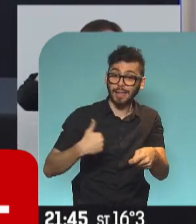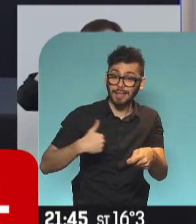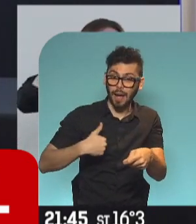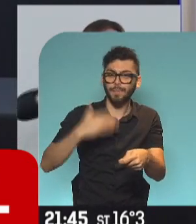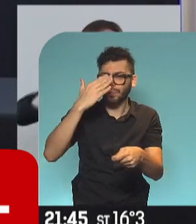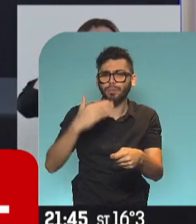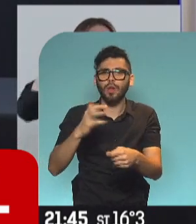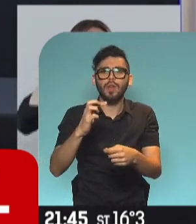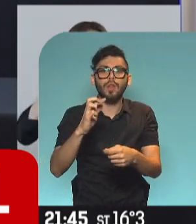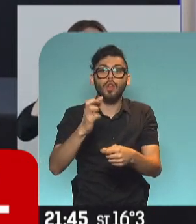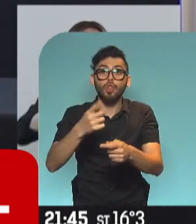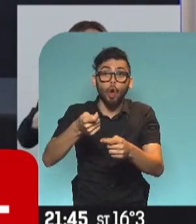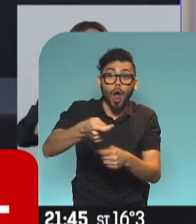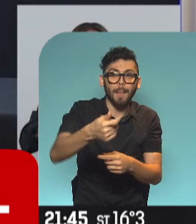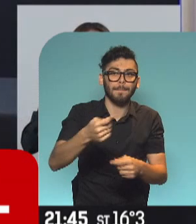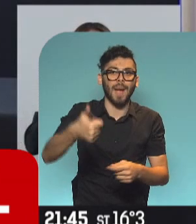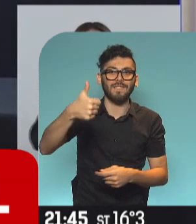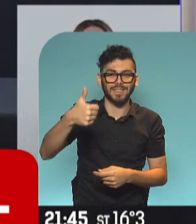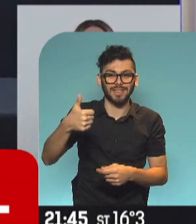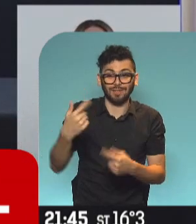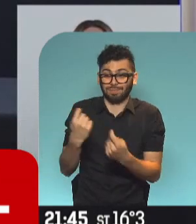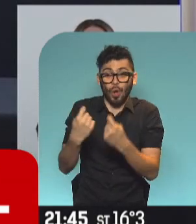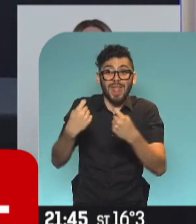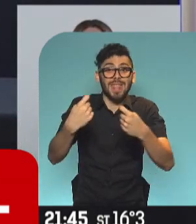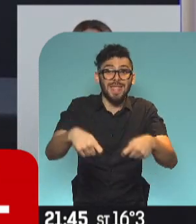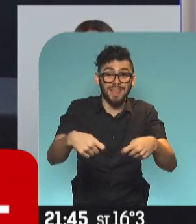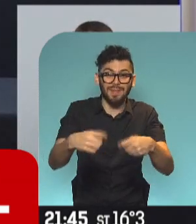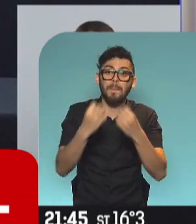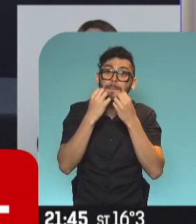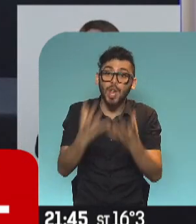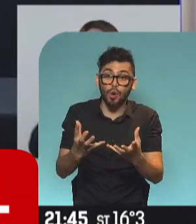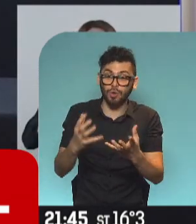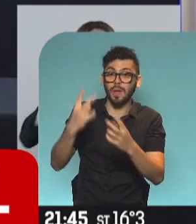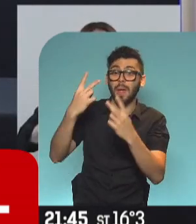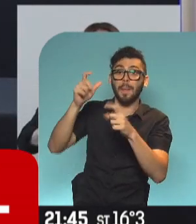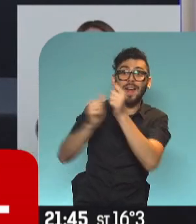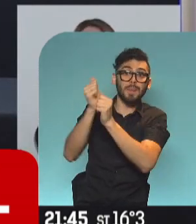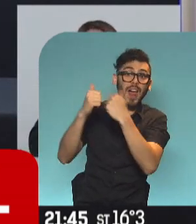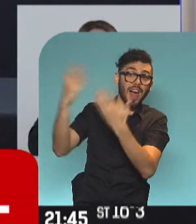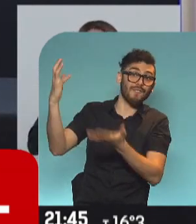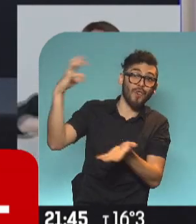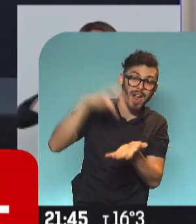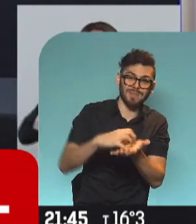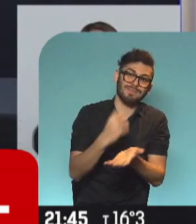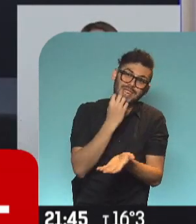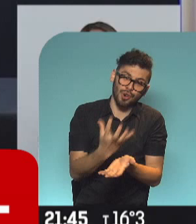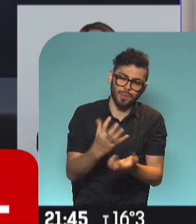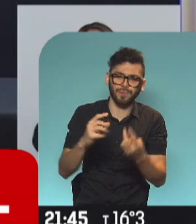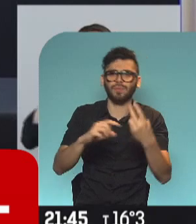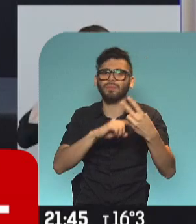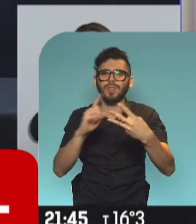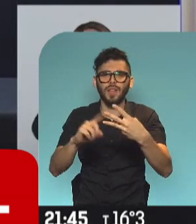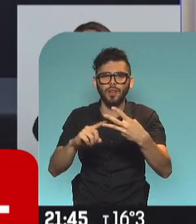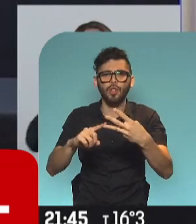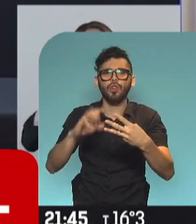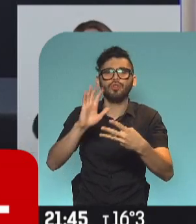de cambios. O sea, mayor inversión para las empresas extranjeras. Por otro lado, lo que tiene que ver con los yuanes, ¿sí? ¿Qué va a